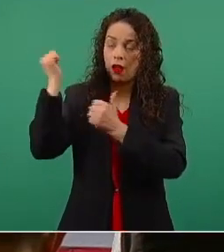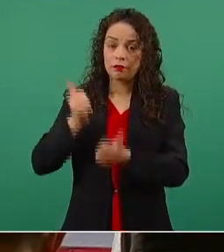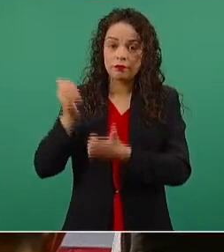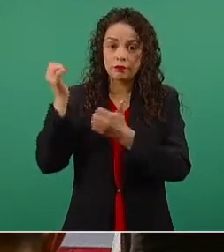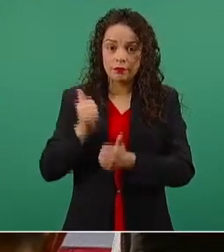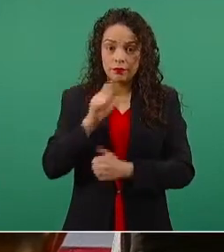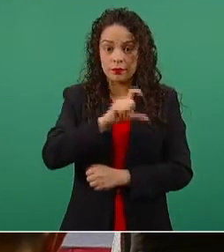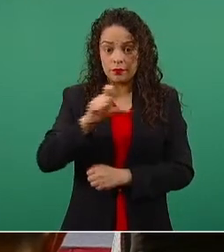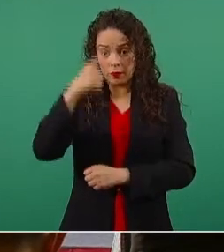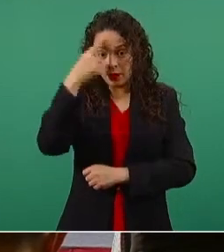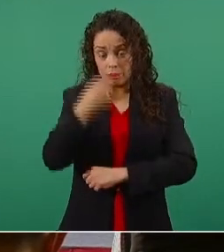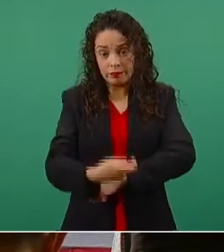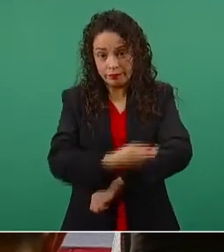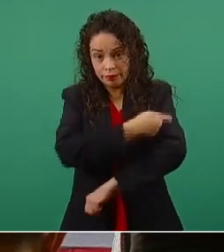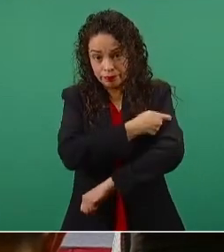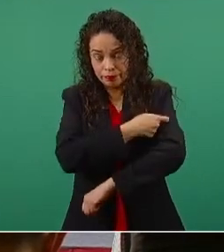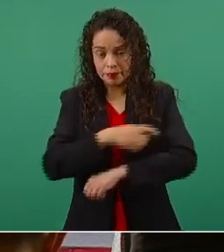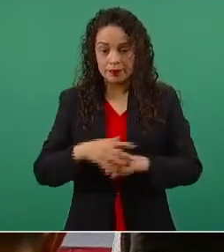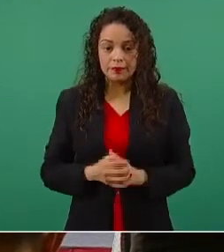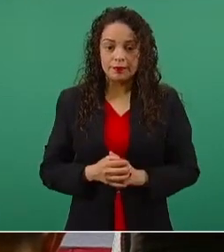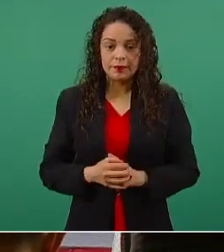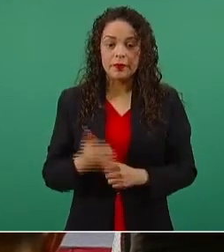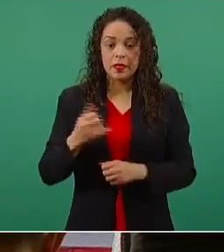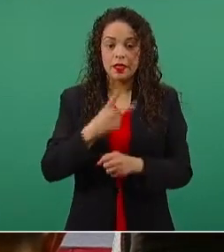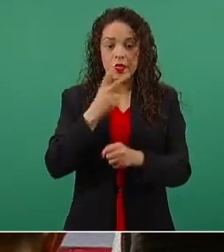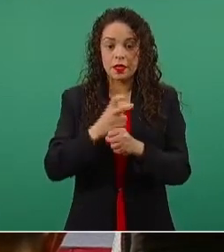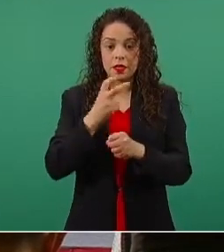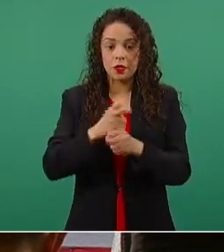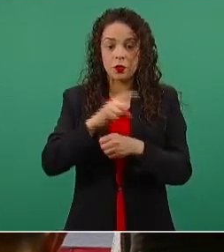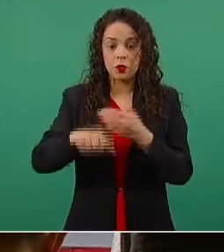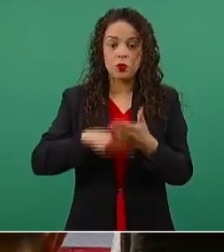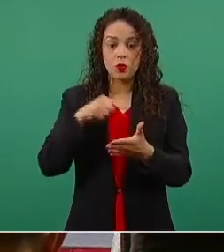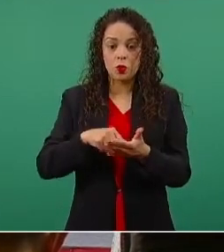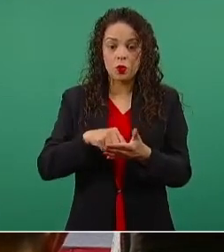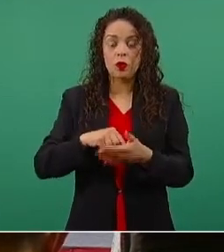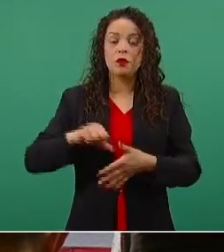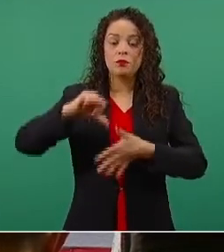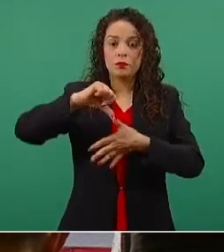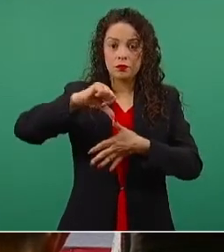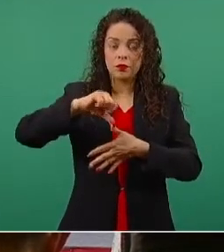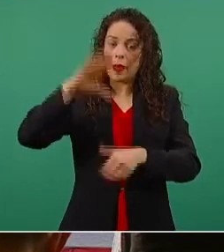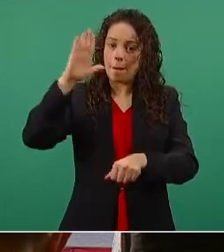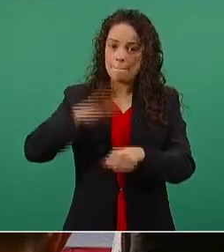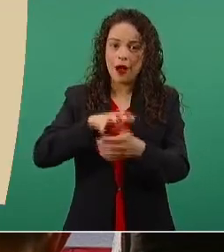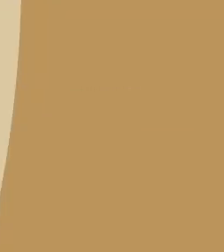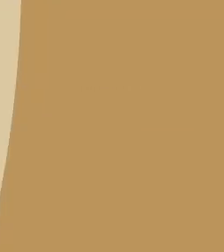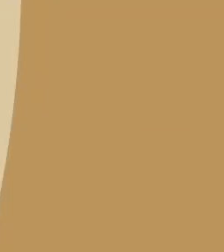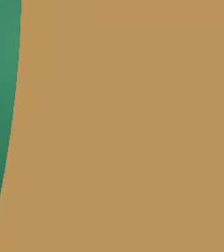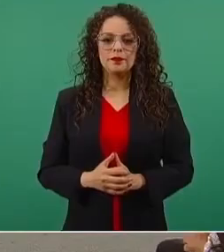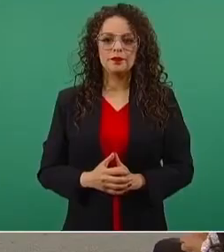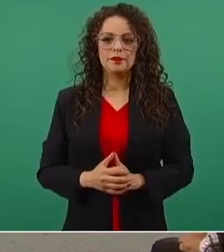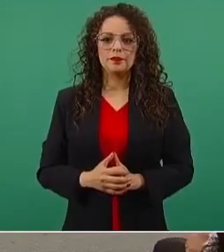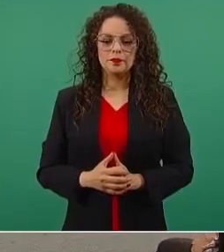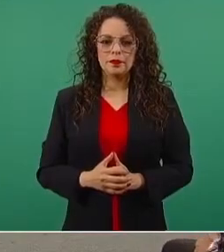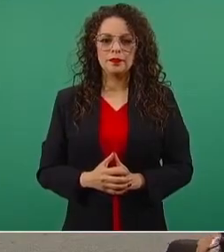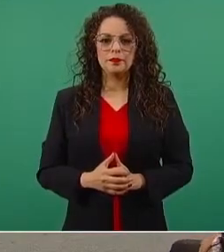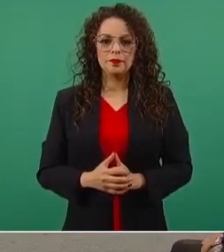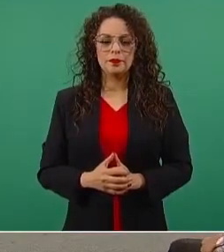aplicadas, y segundo lugar en América Latina con el mayor número de dosis adquiridas y aplicadas. Por su